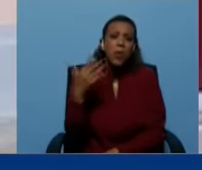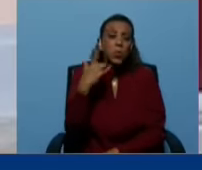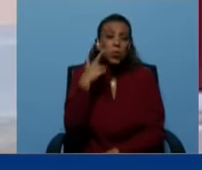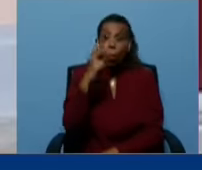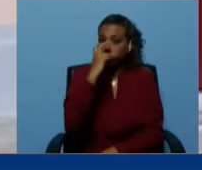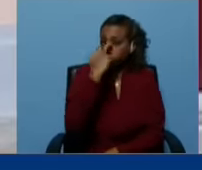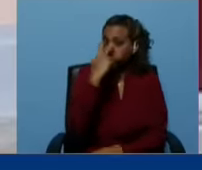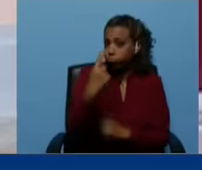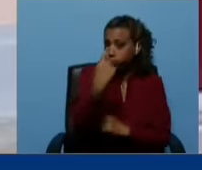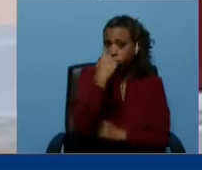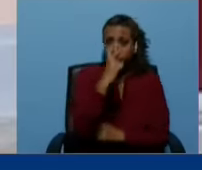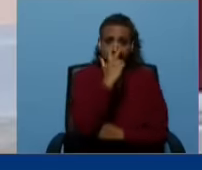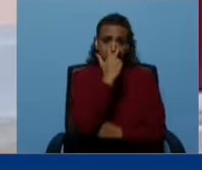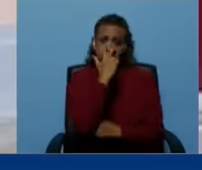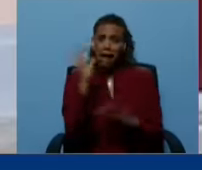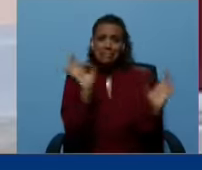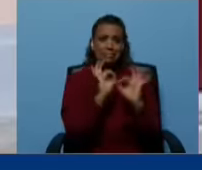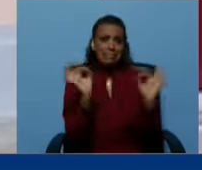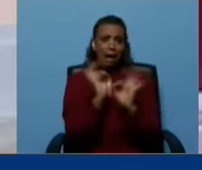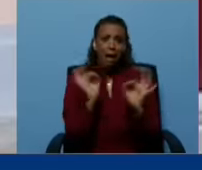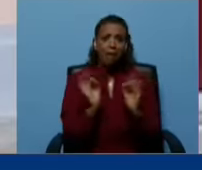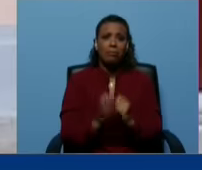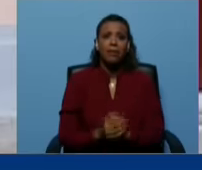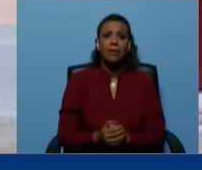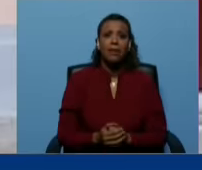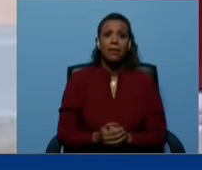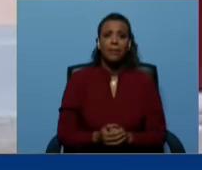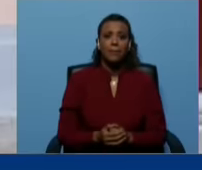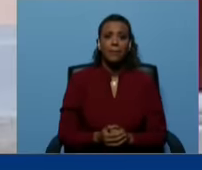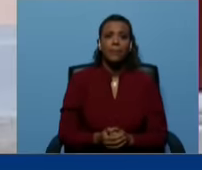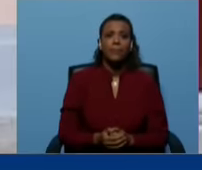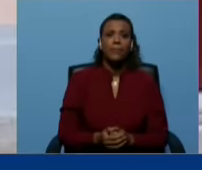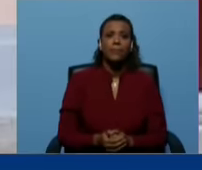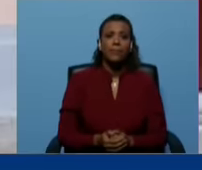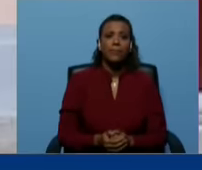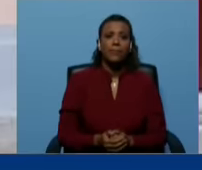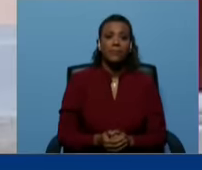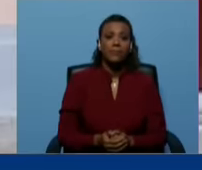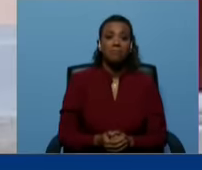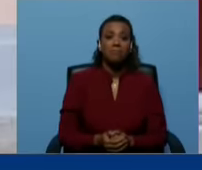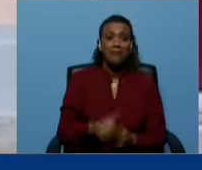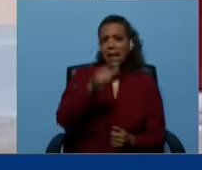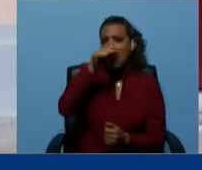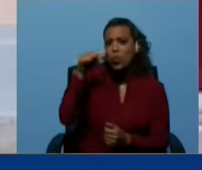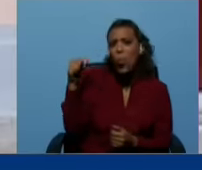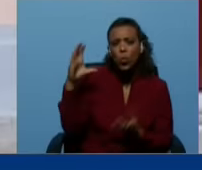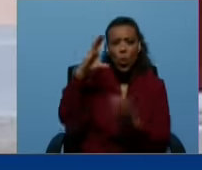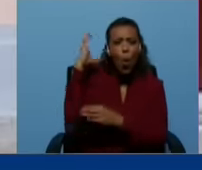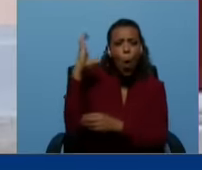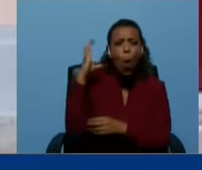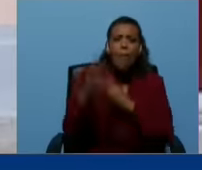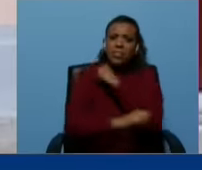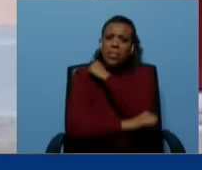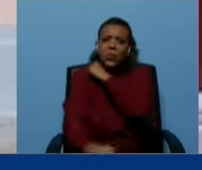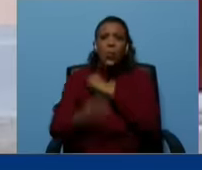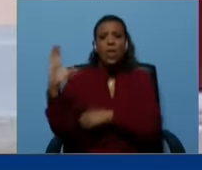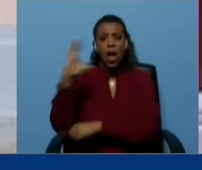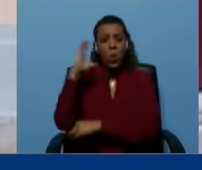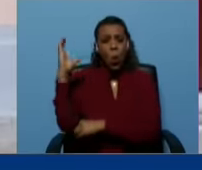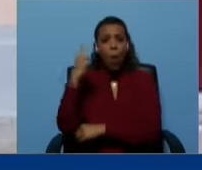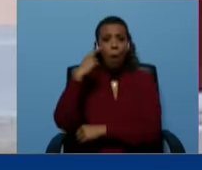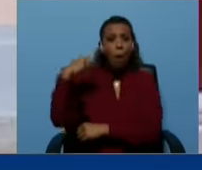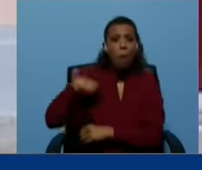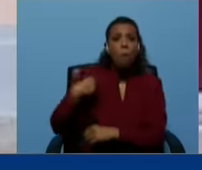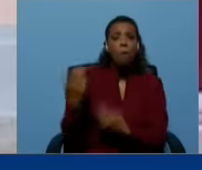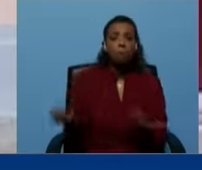espían, ni te amenazan. El narcotráfico colombiano con los conspiradores y traidores de Colombia tienen